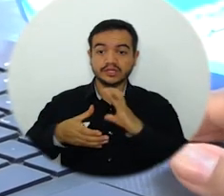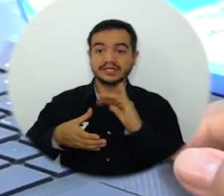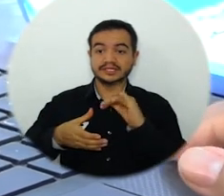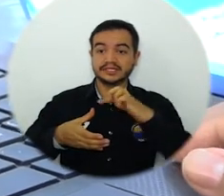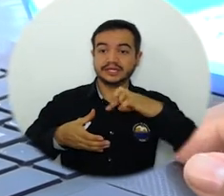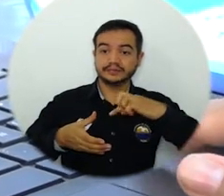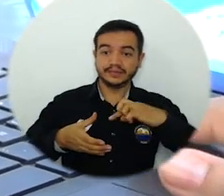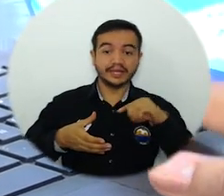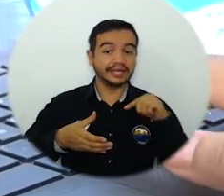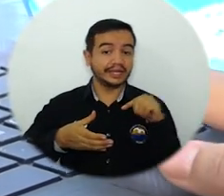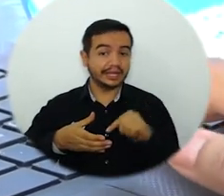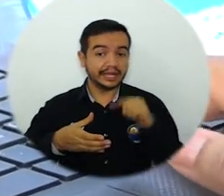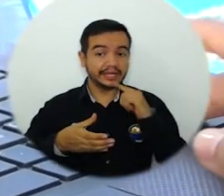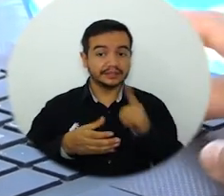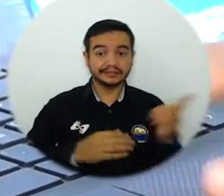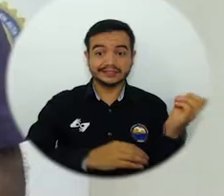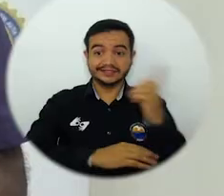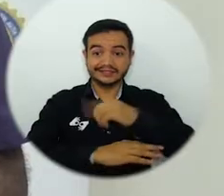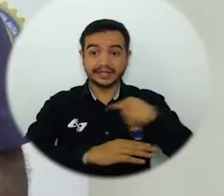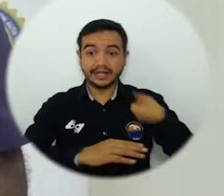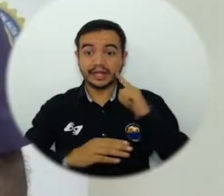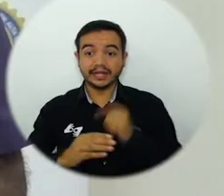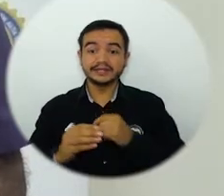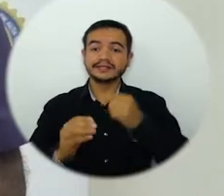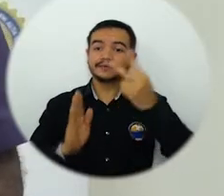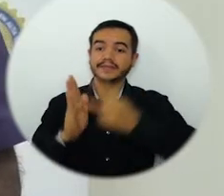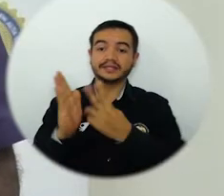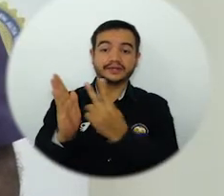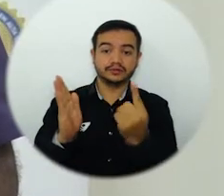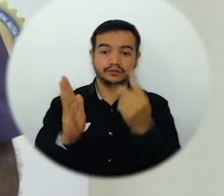de asignación y reconocimiento de puntaje en el periodo